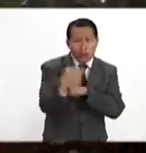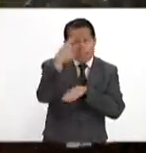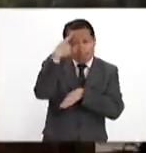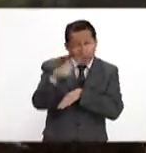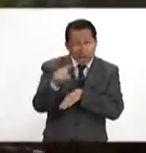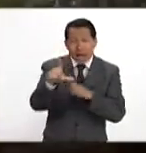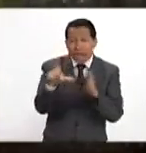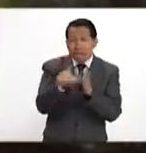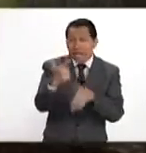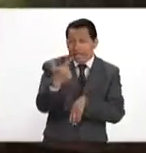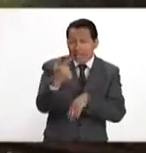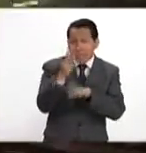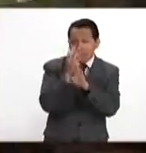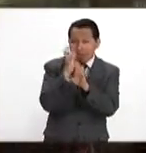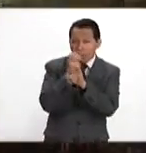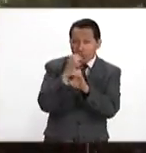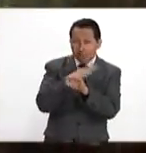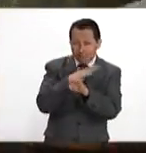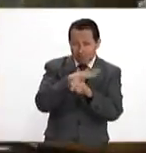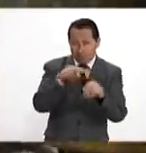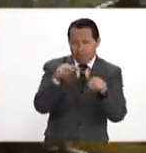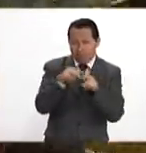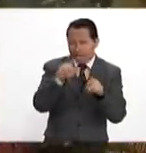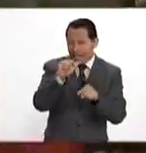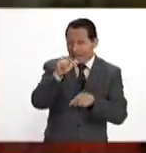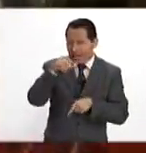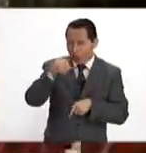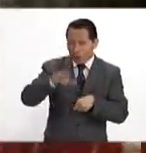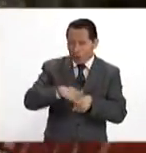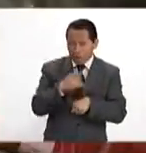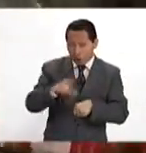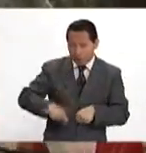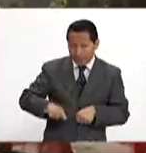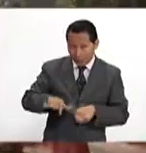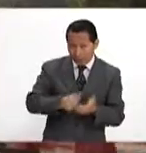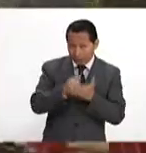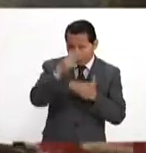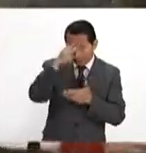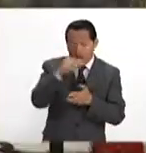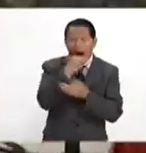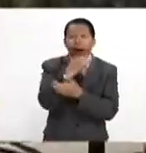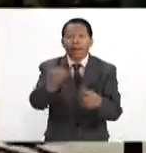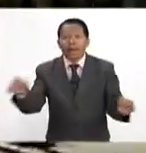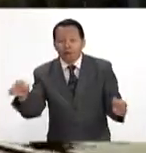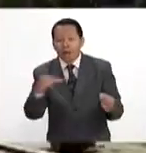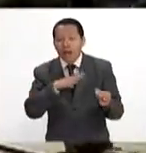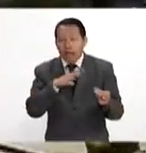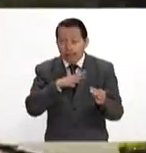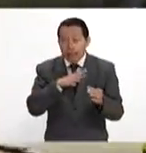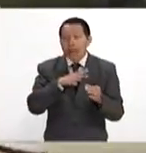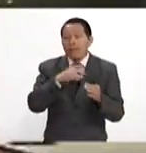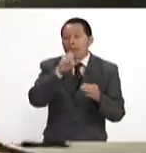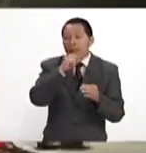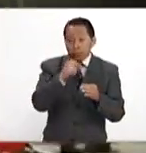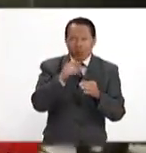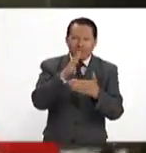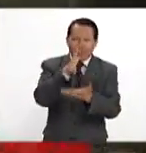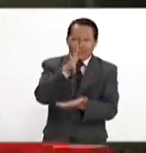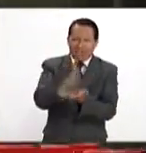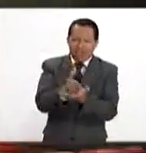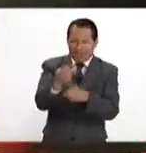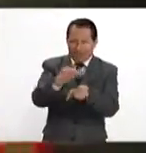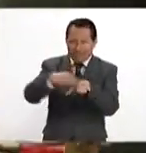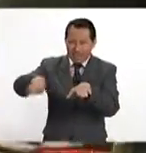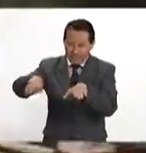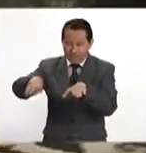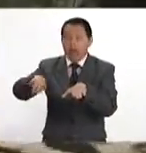del Metrobús a la altura del Parque Líbano, luego de que el gobierno capitalino informara que la terminal y el retorno estará entre los cruces